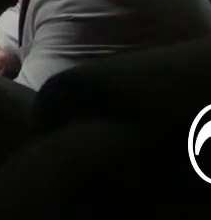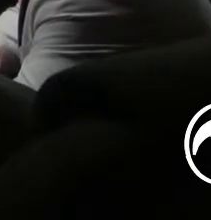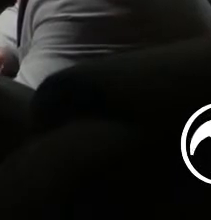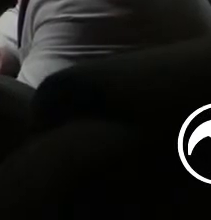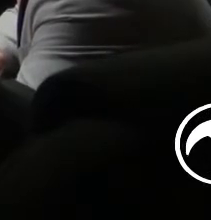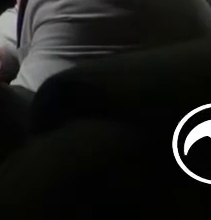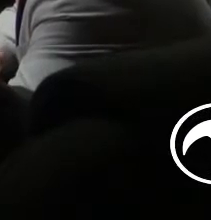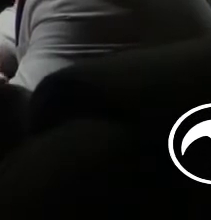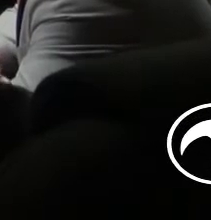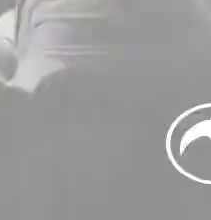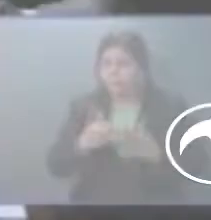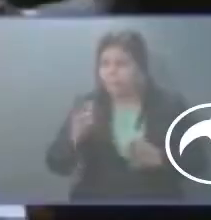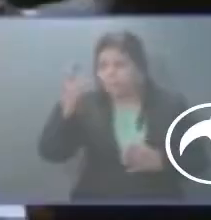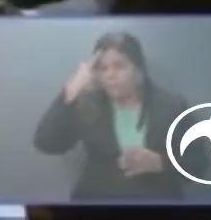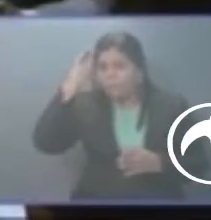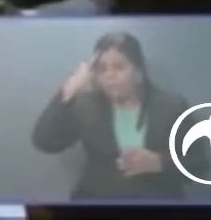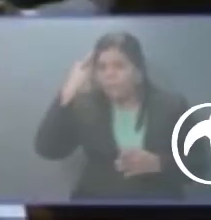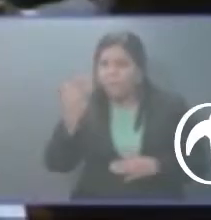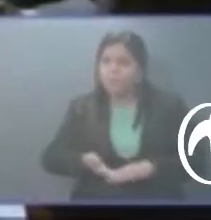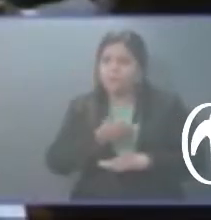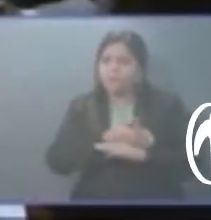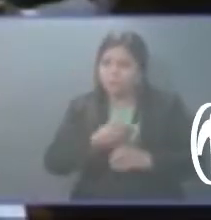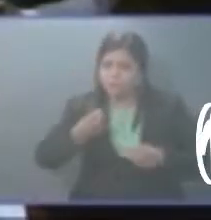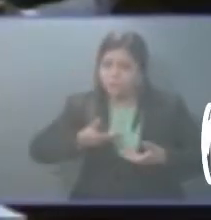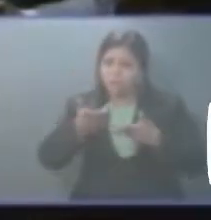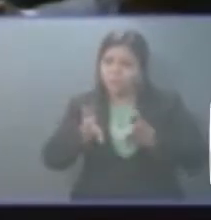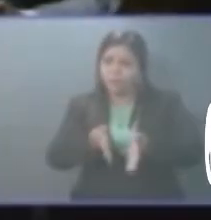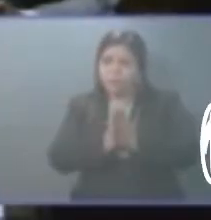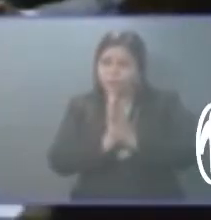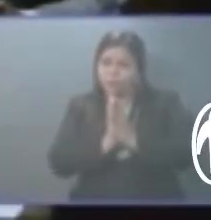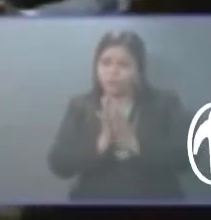la Constitución de la República. Por la petición expresa de la diputada